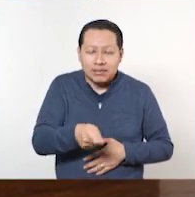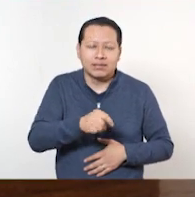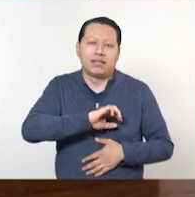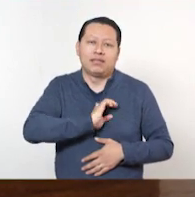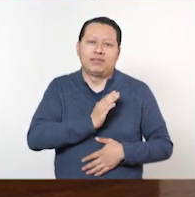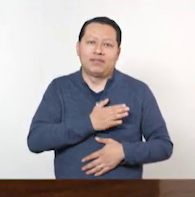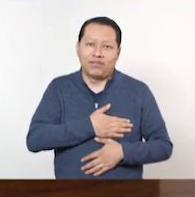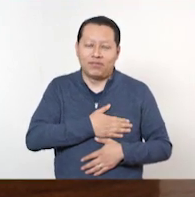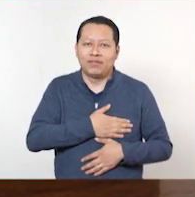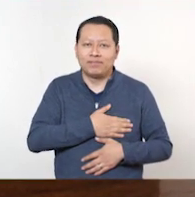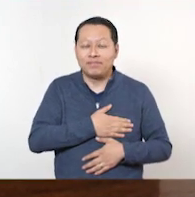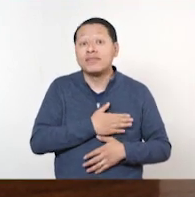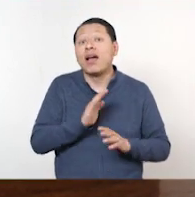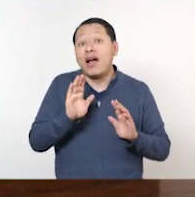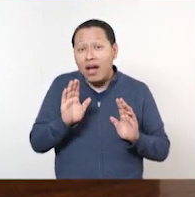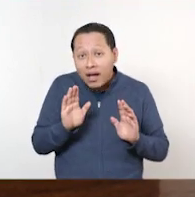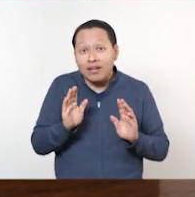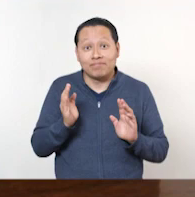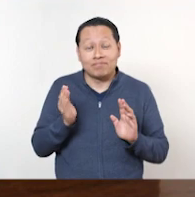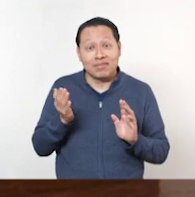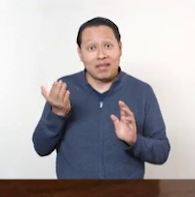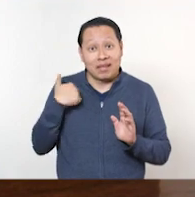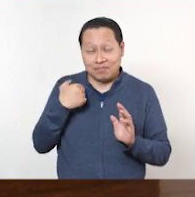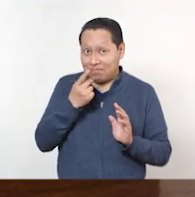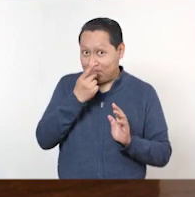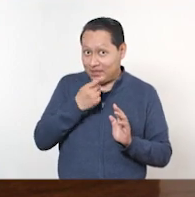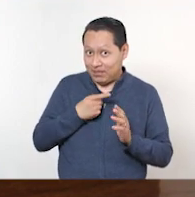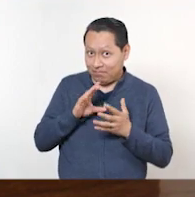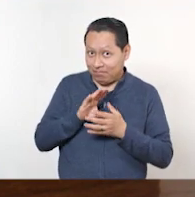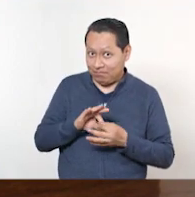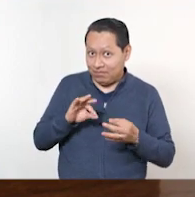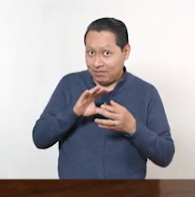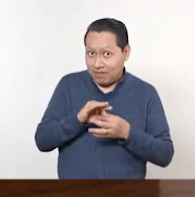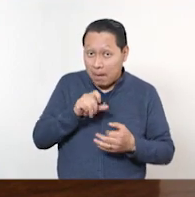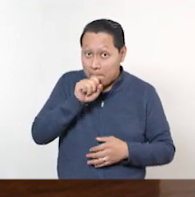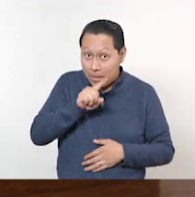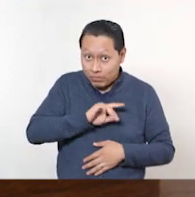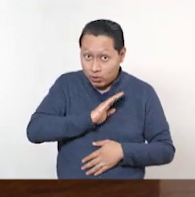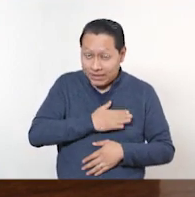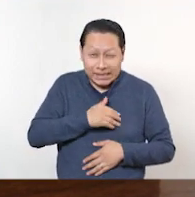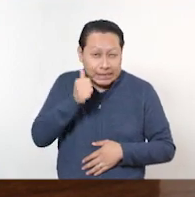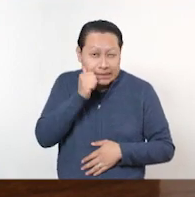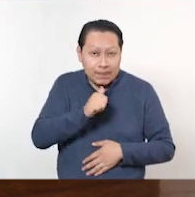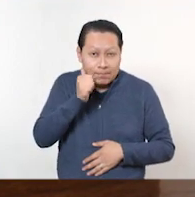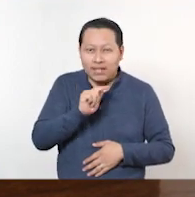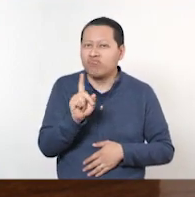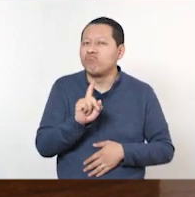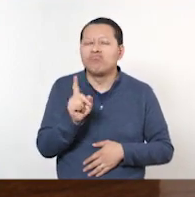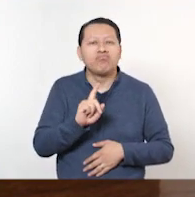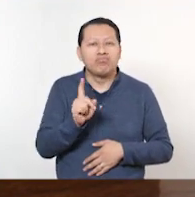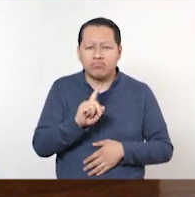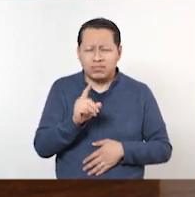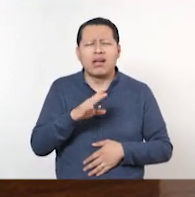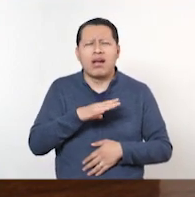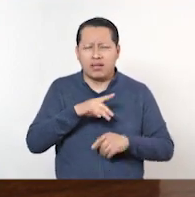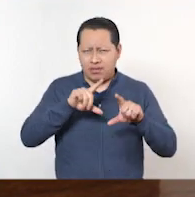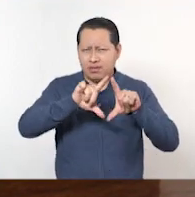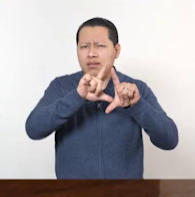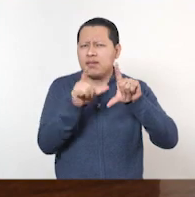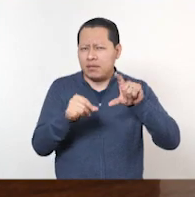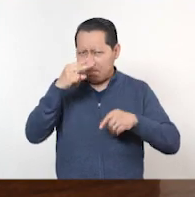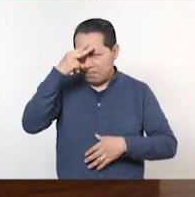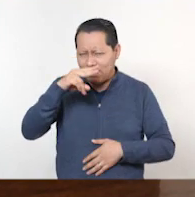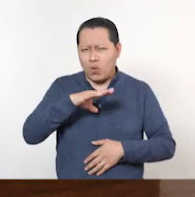el español, aunque me han contado que no siempre se ha hablado así. Hay muchas otras